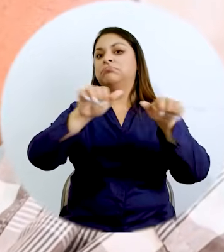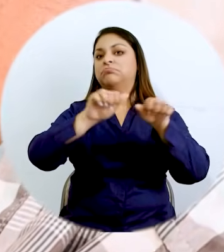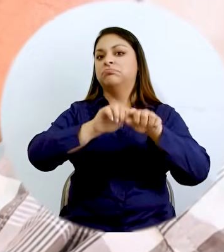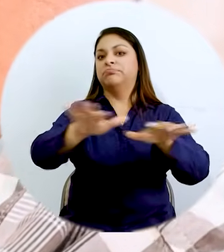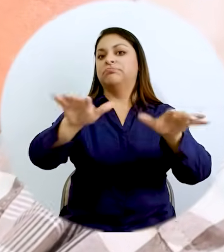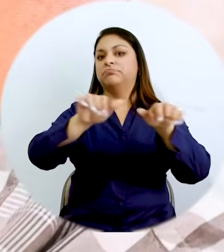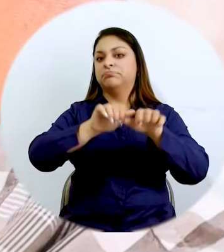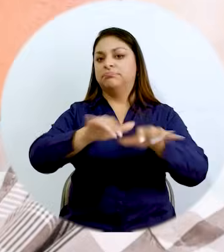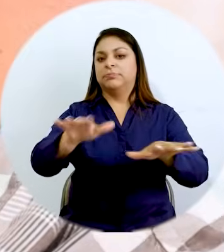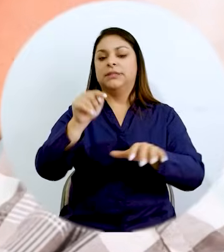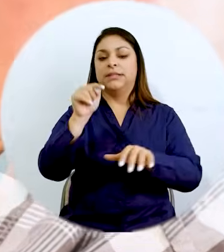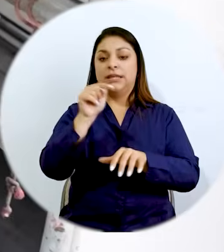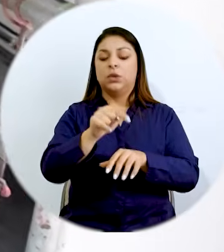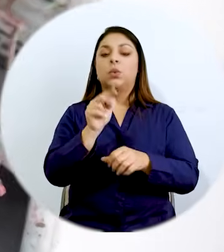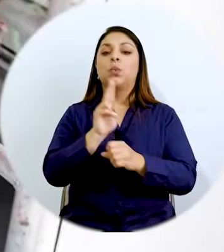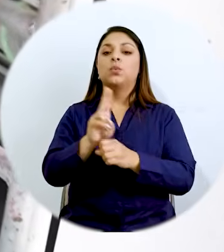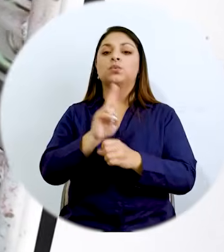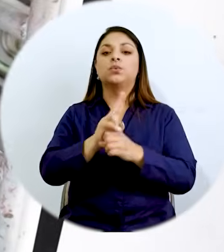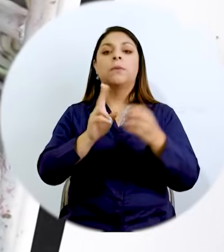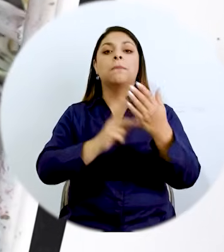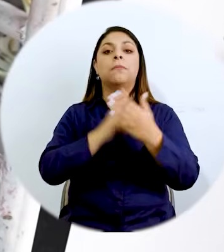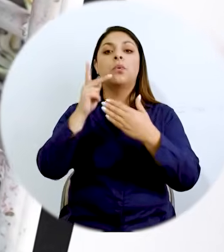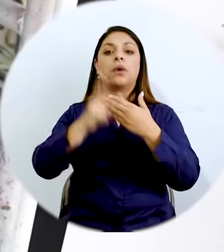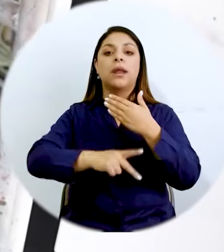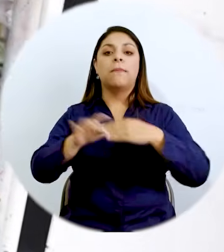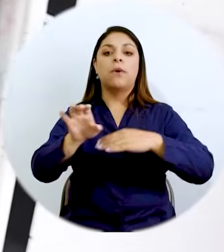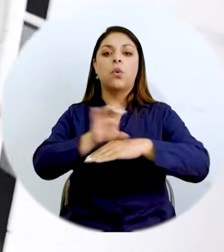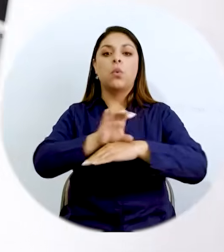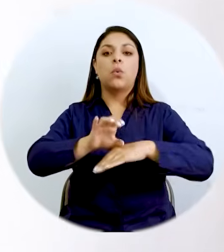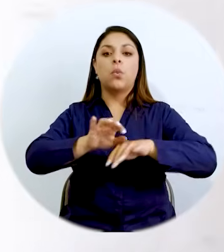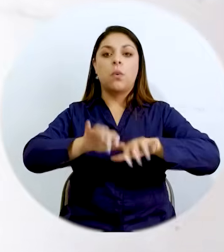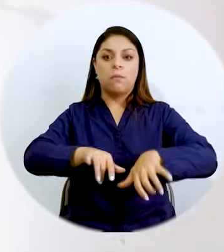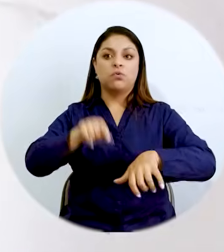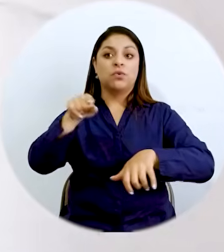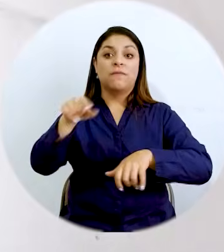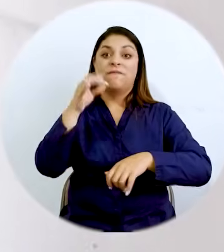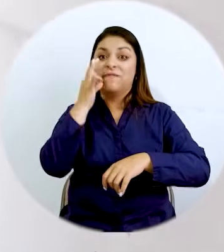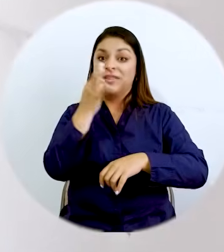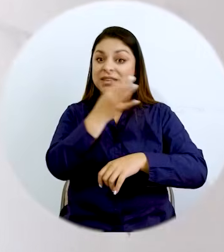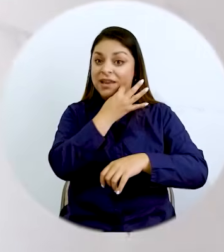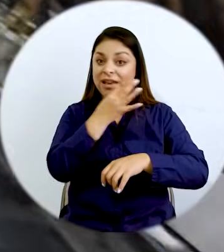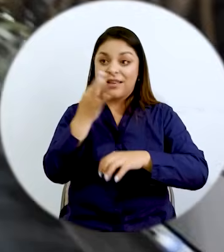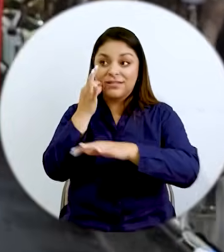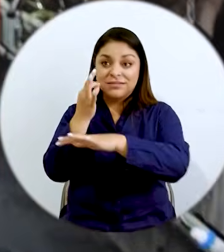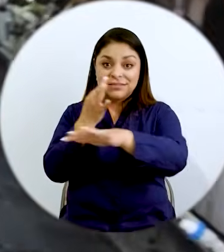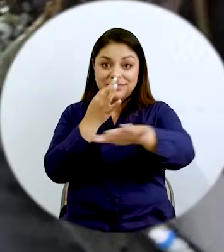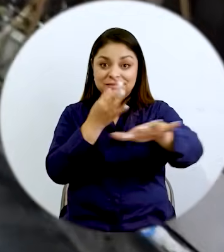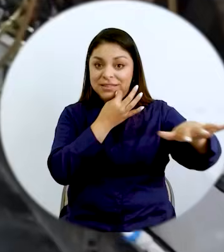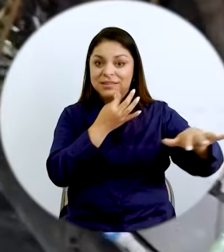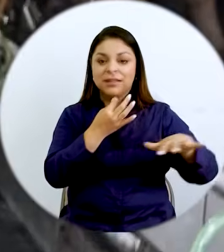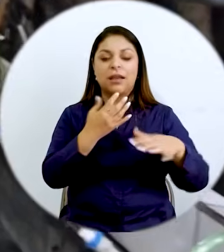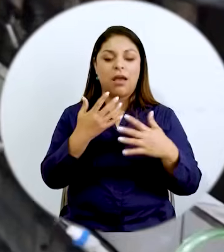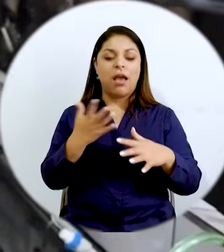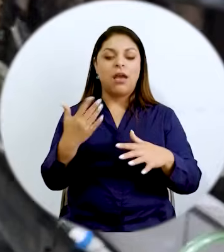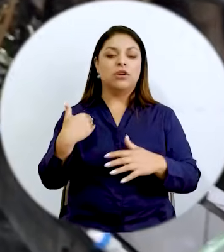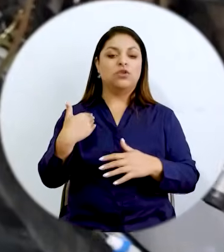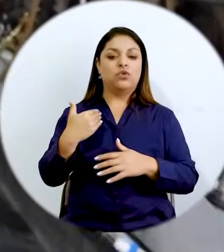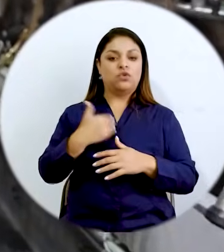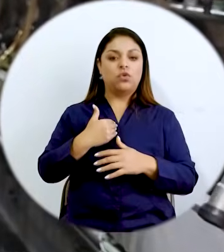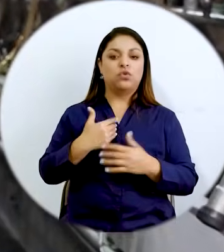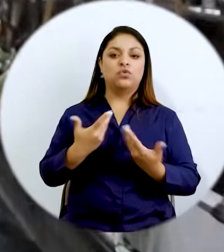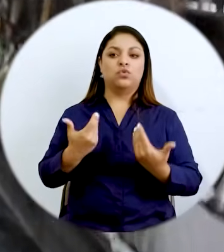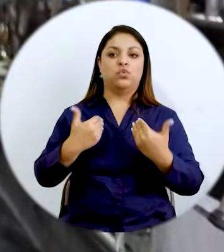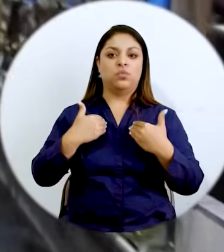uso de programas de cómputo en las fincas. En realidad nosotros tuvimos,